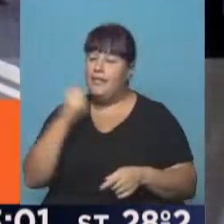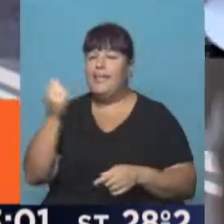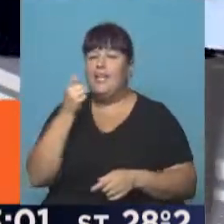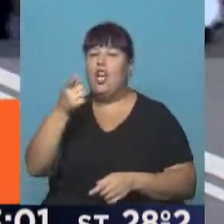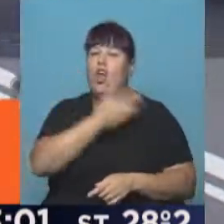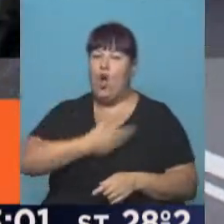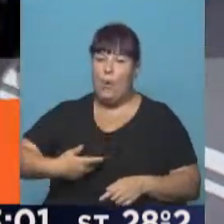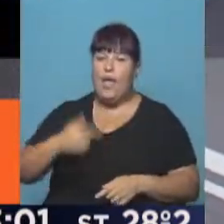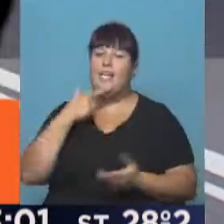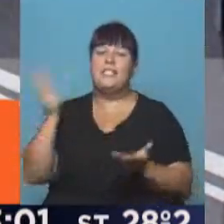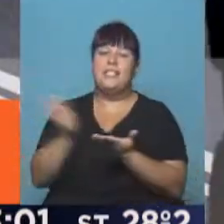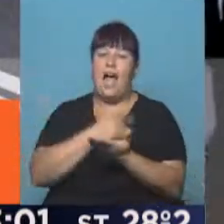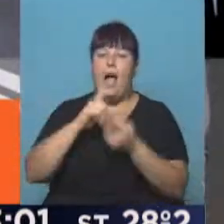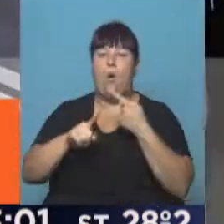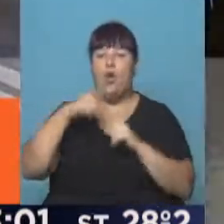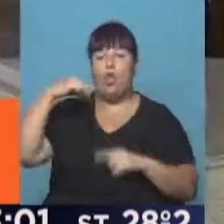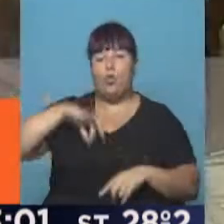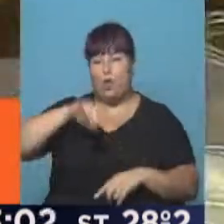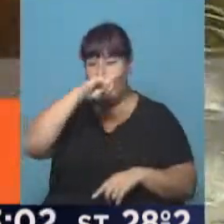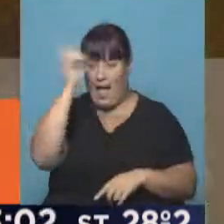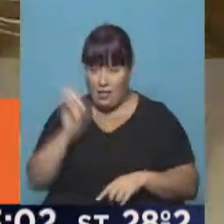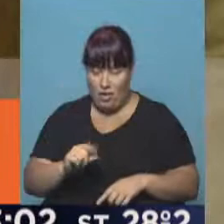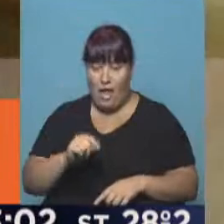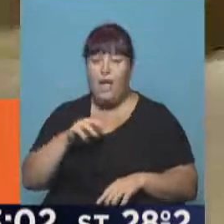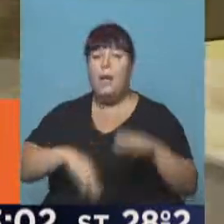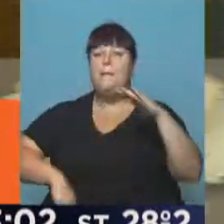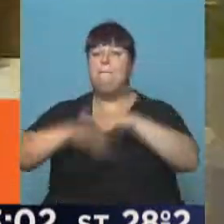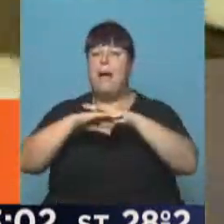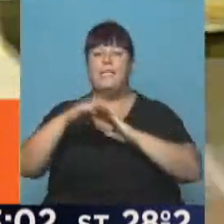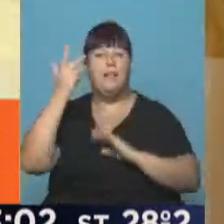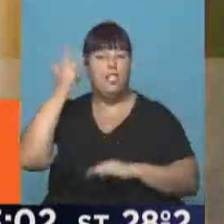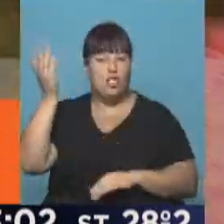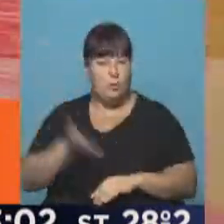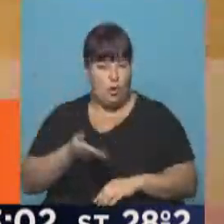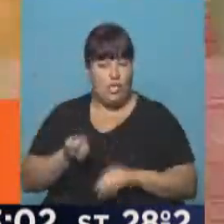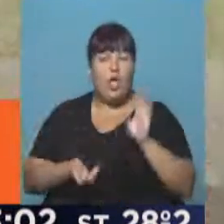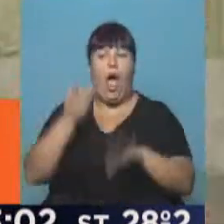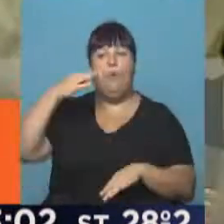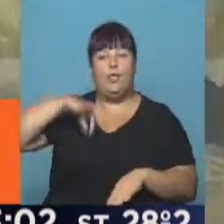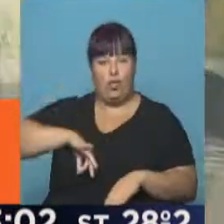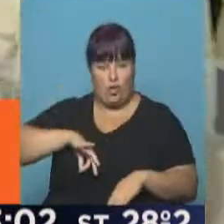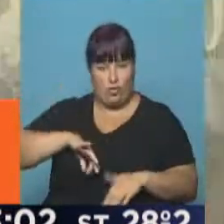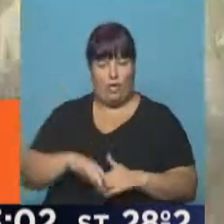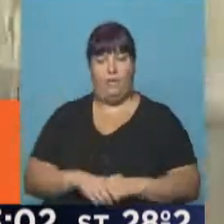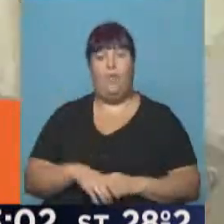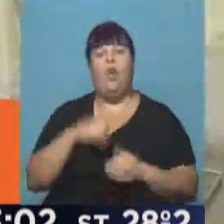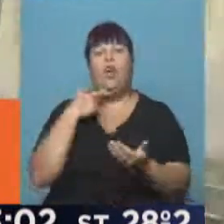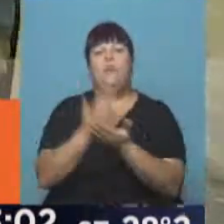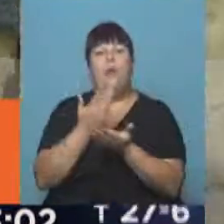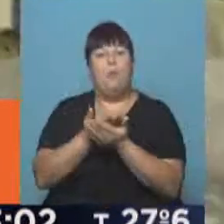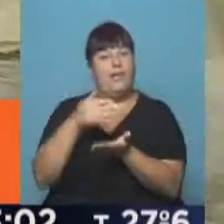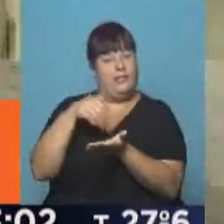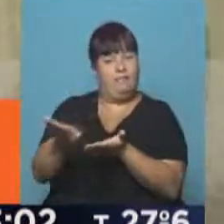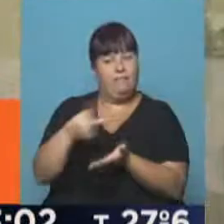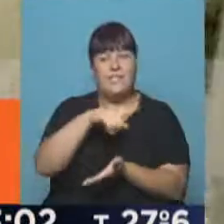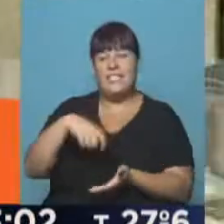del gobierno de eliminar la paritaria federal y ponerle un tope del 18% al aumento salarial, una propuesta rechazada